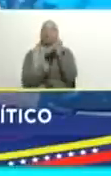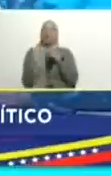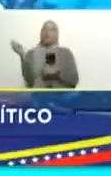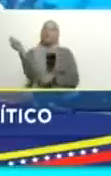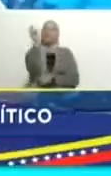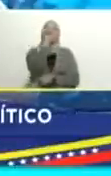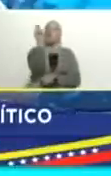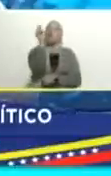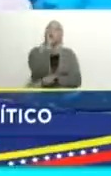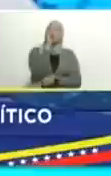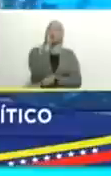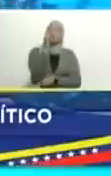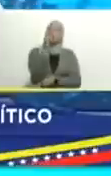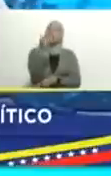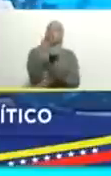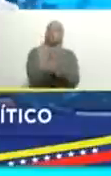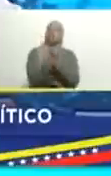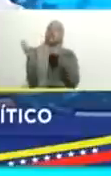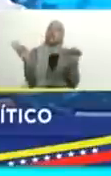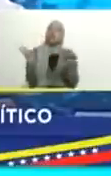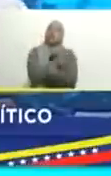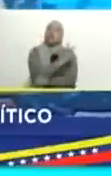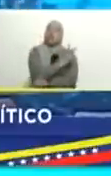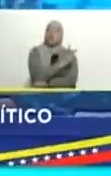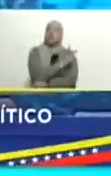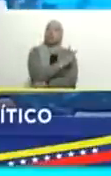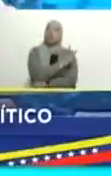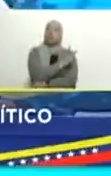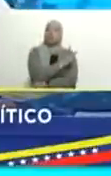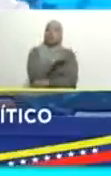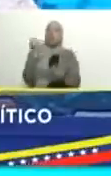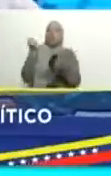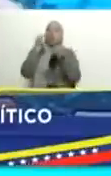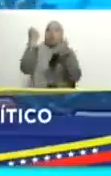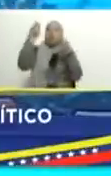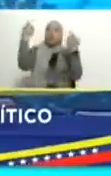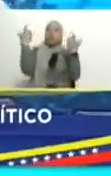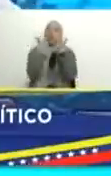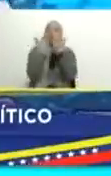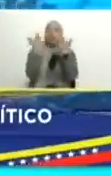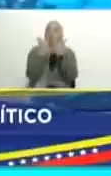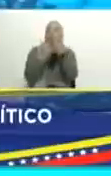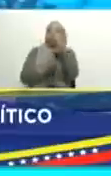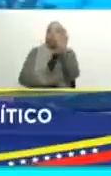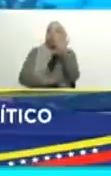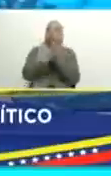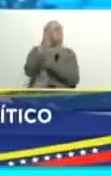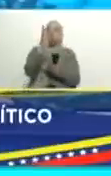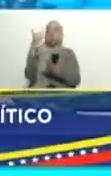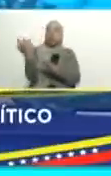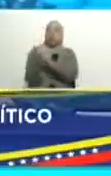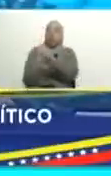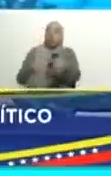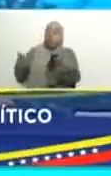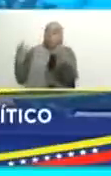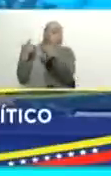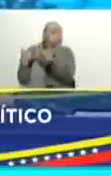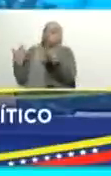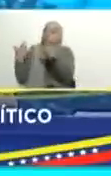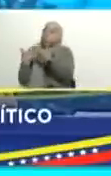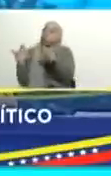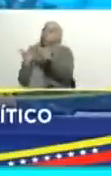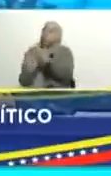meses con anuncios de violencia, de guarimba, de insurrecciones, de enfrentamientos otra